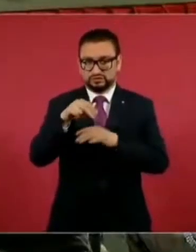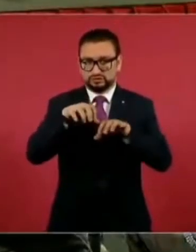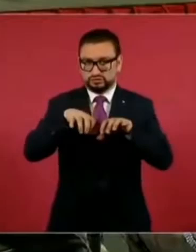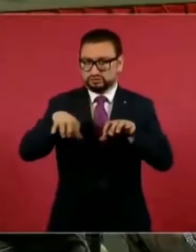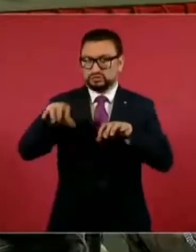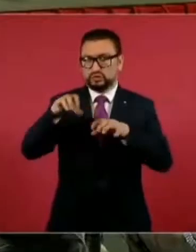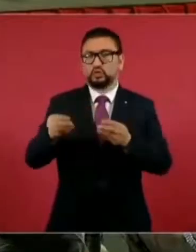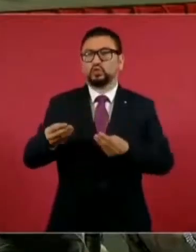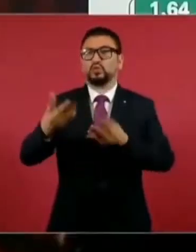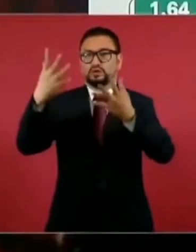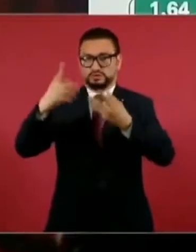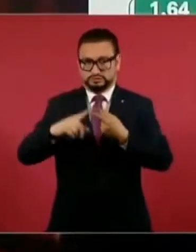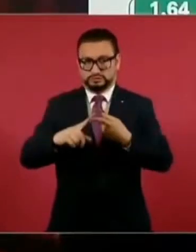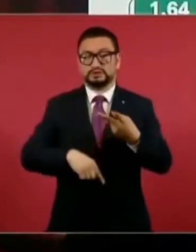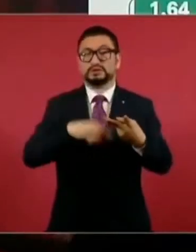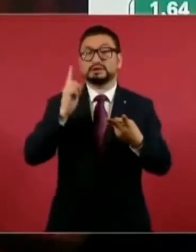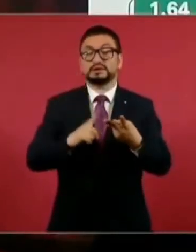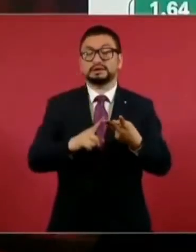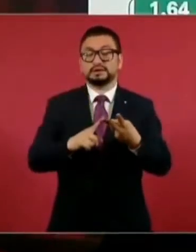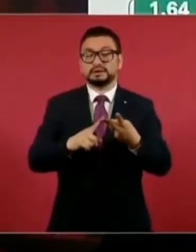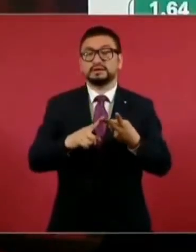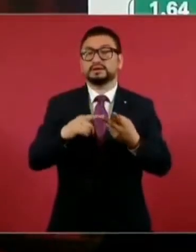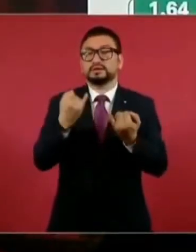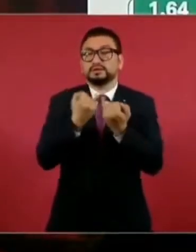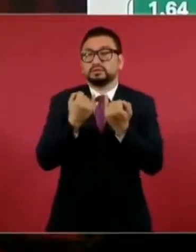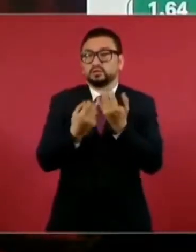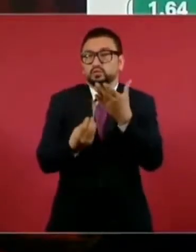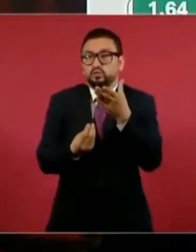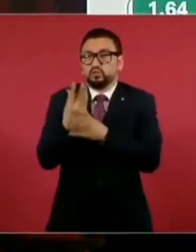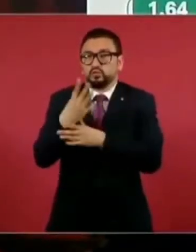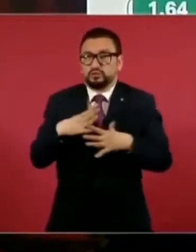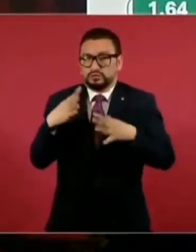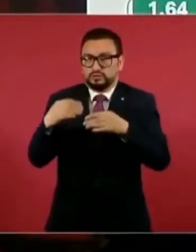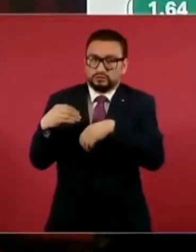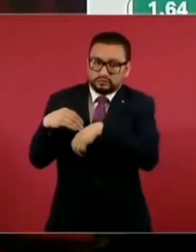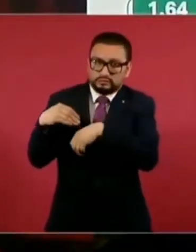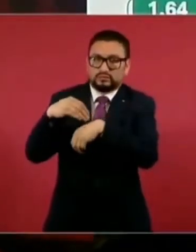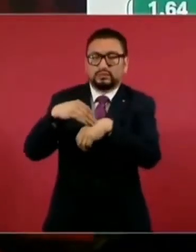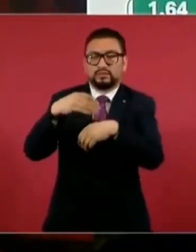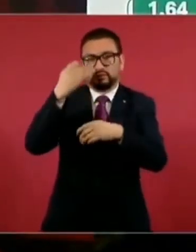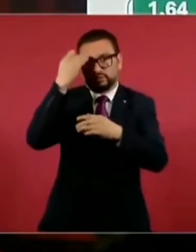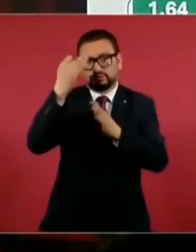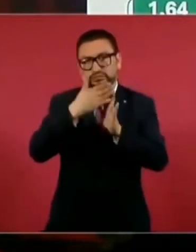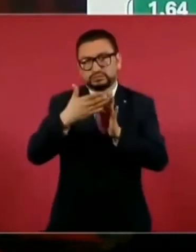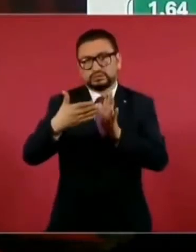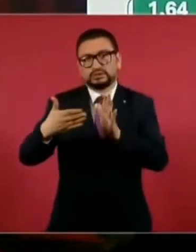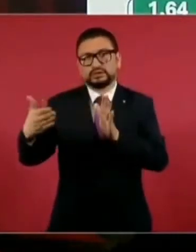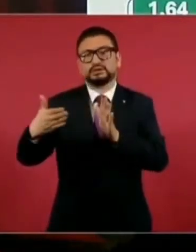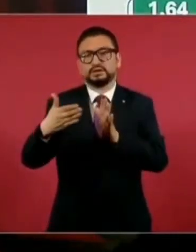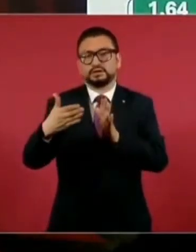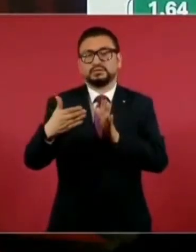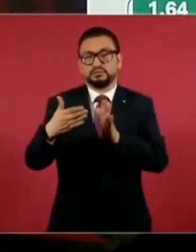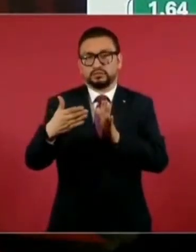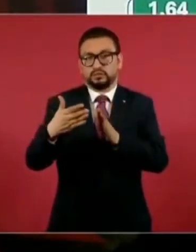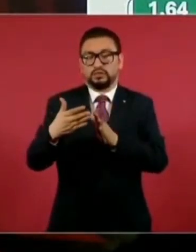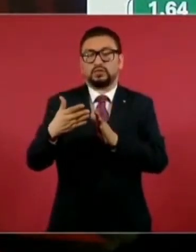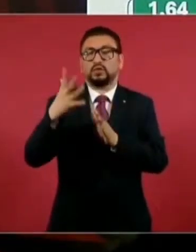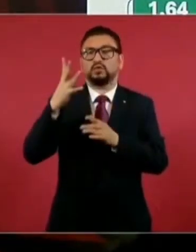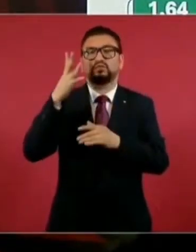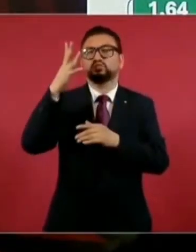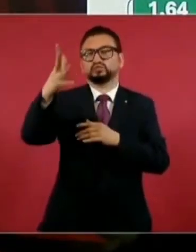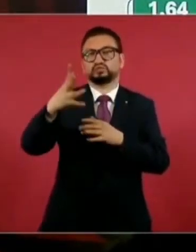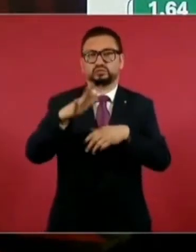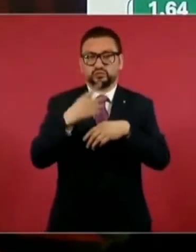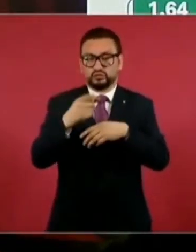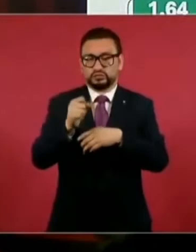son, más las nuevas que vamos diseñando a través del tiempo para mediano y largo plazo, porque una subestación